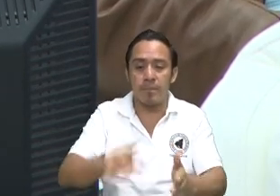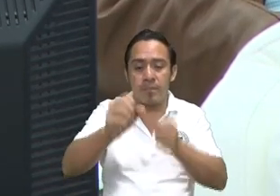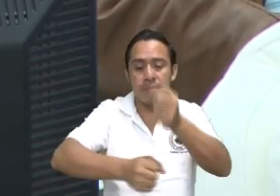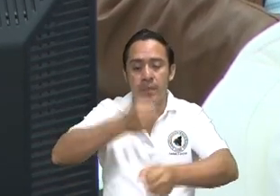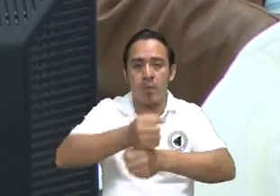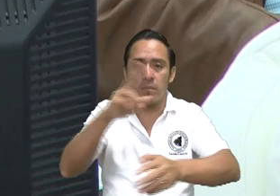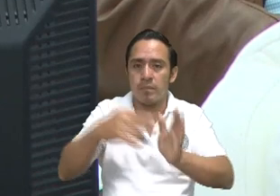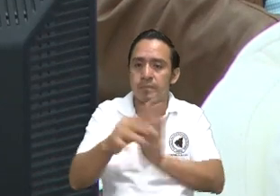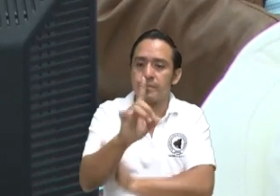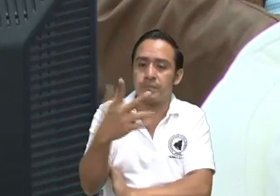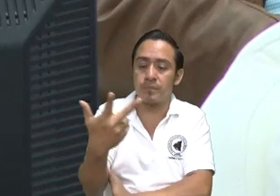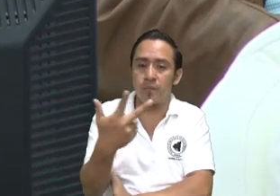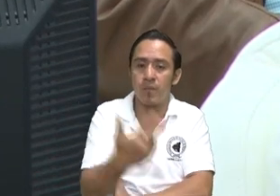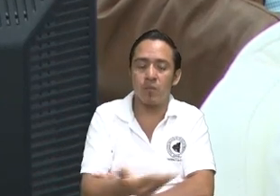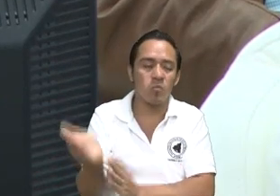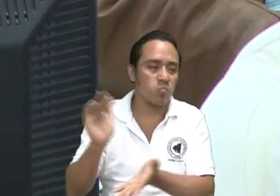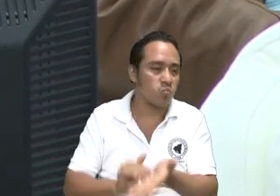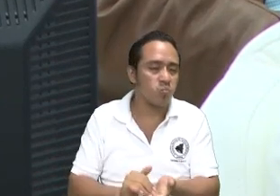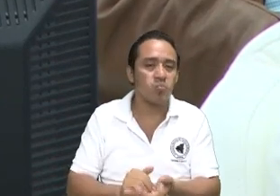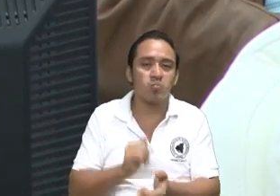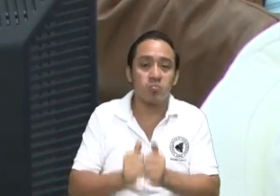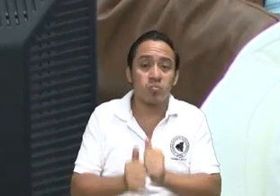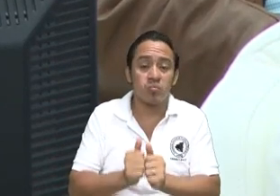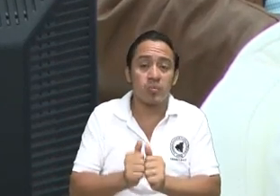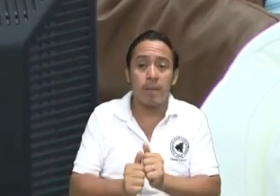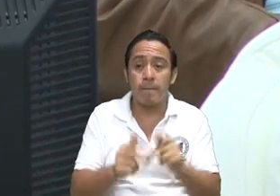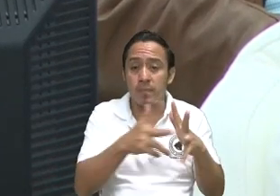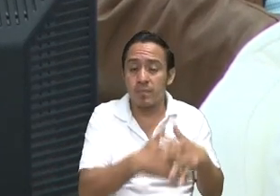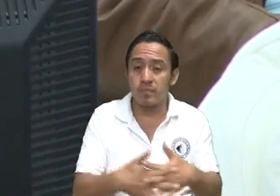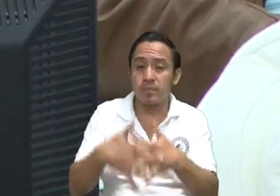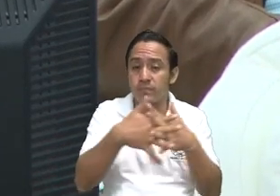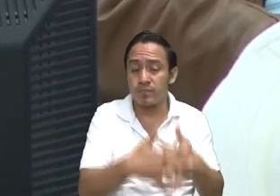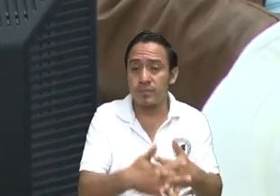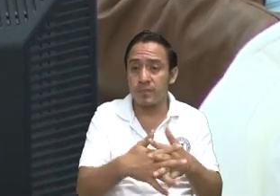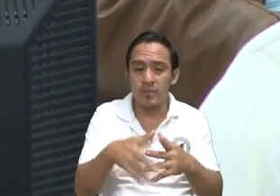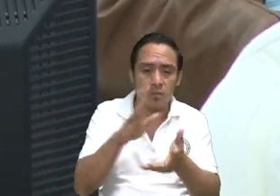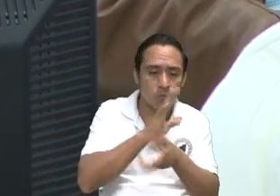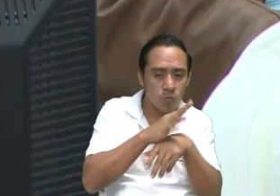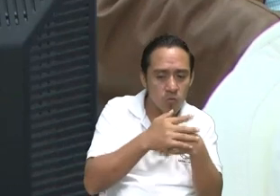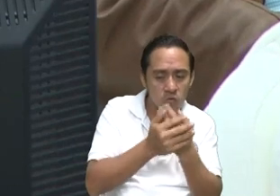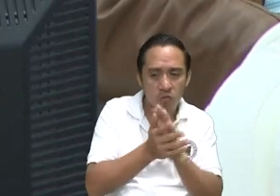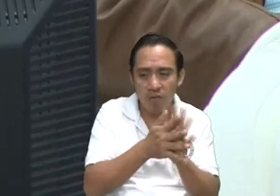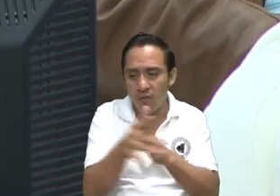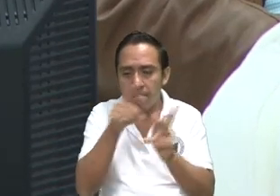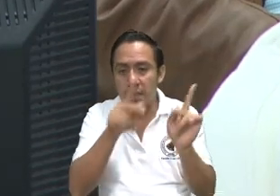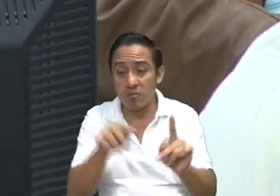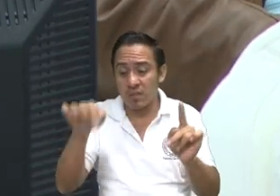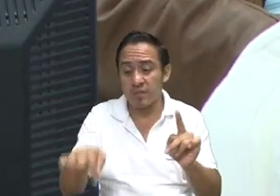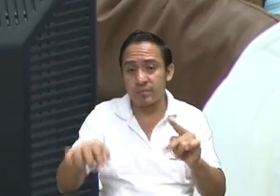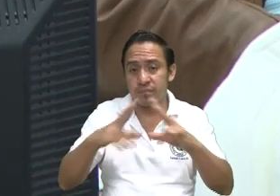2018 vivimos un nuevo escenario. Los norteamericanos conspiraban con los